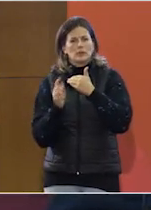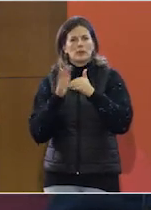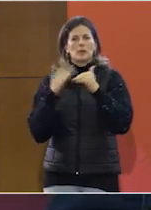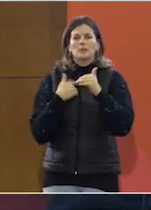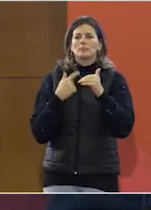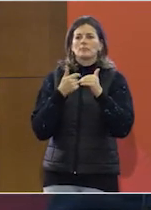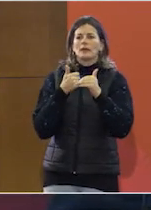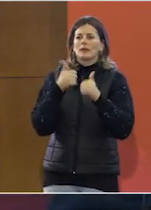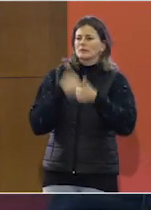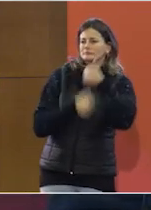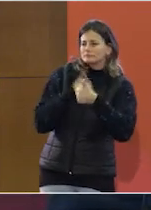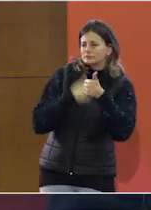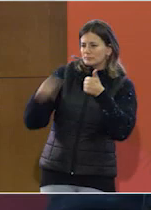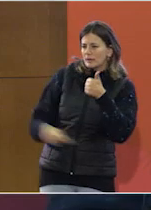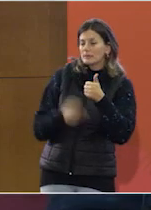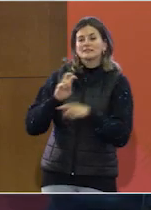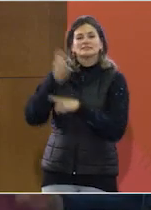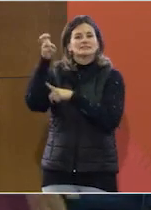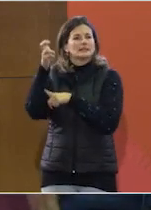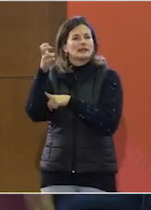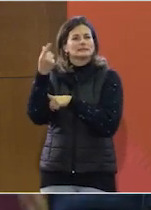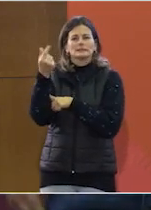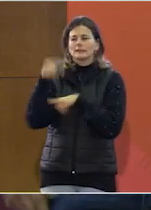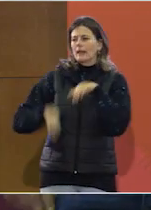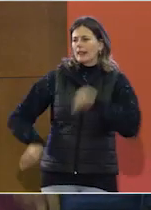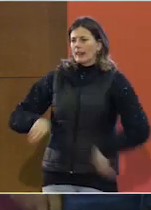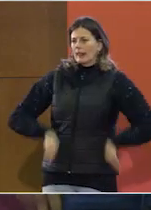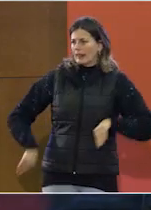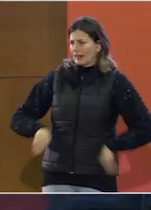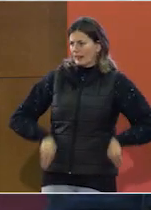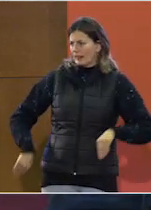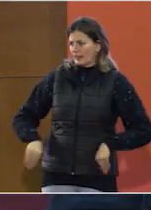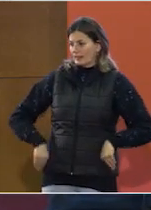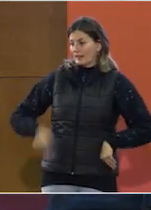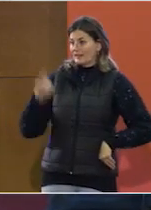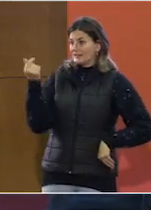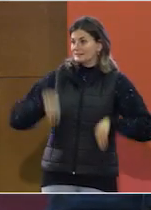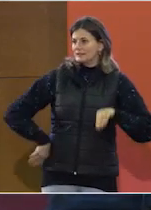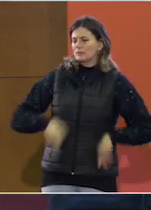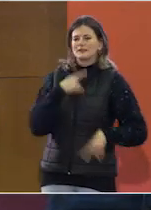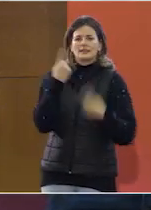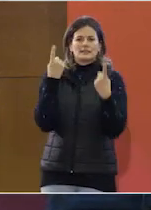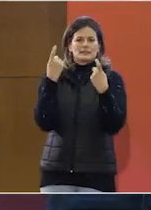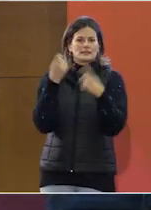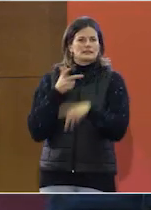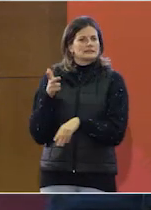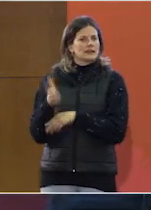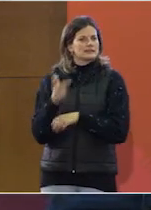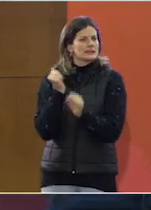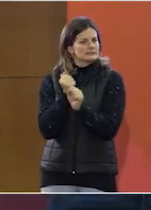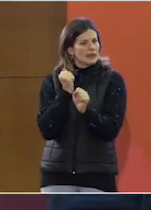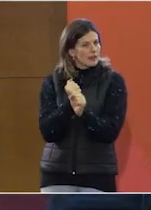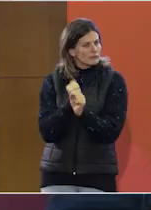competir por abajo mientras algunos se están llenando los bolsillos, que hacen falta derechos laborales.